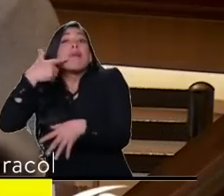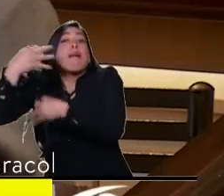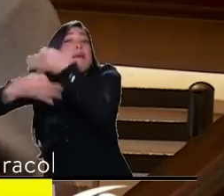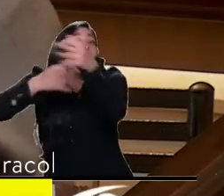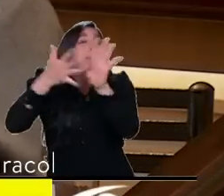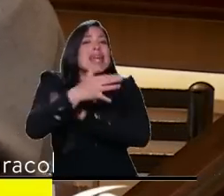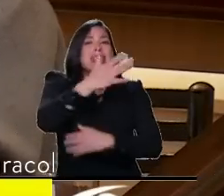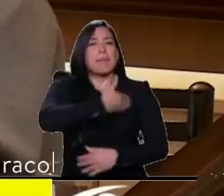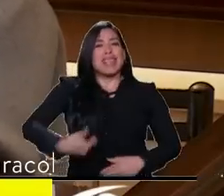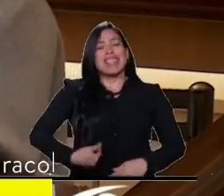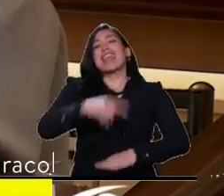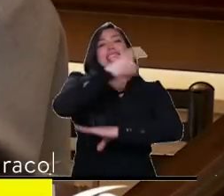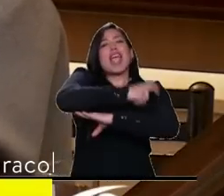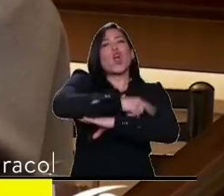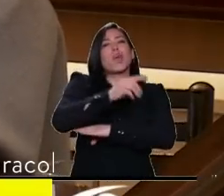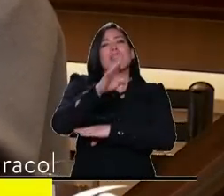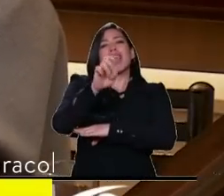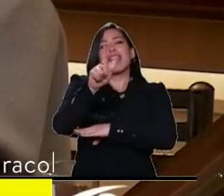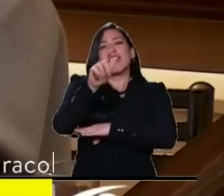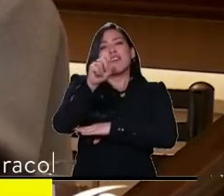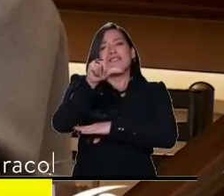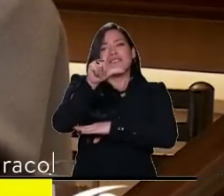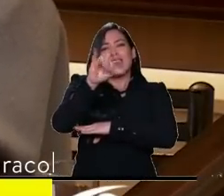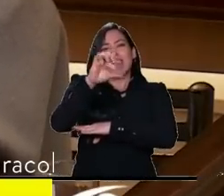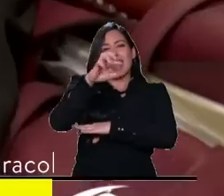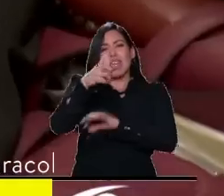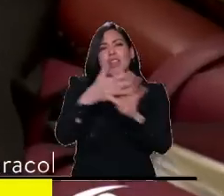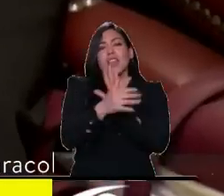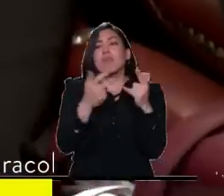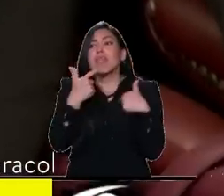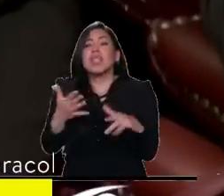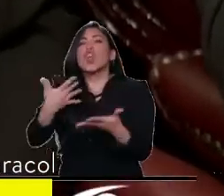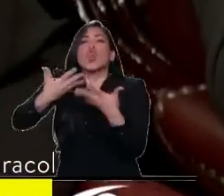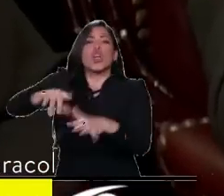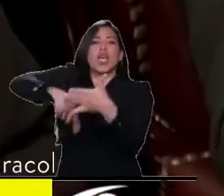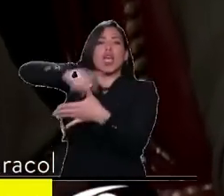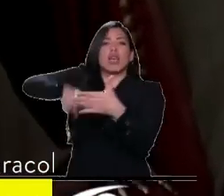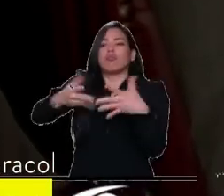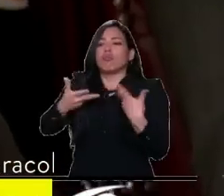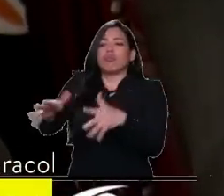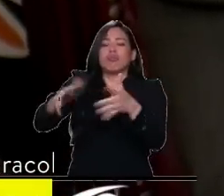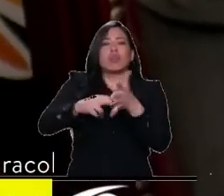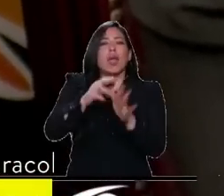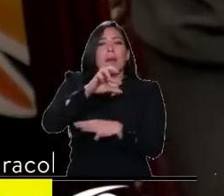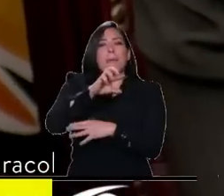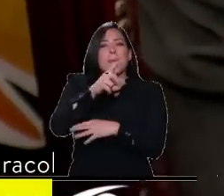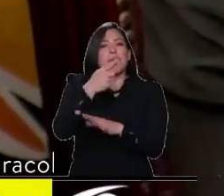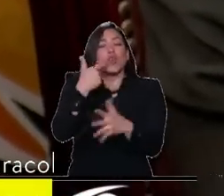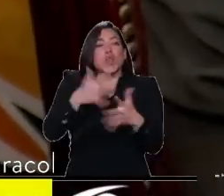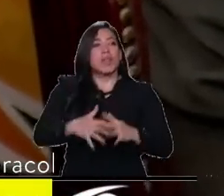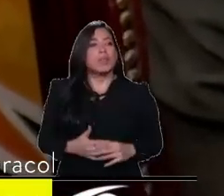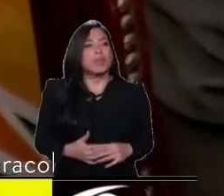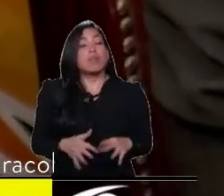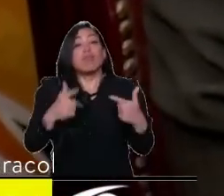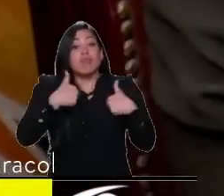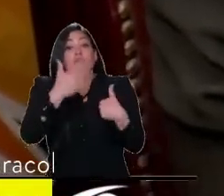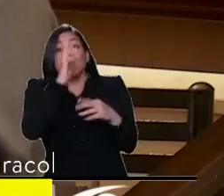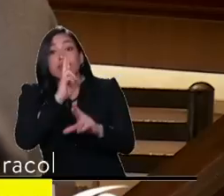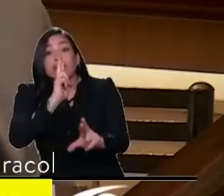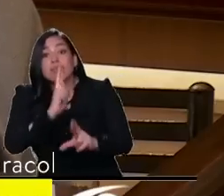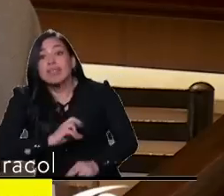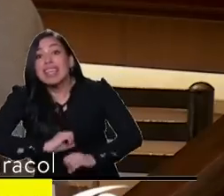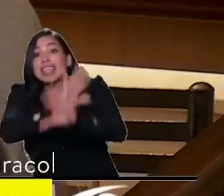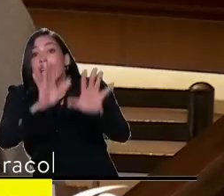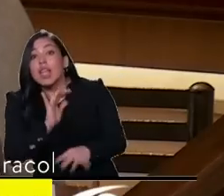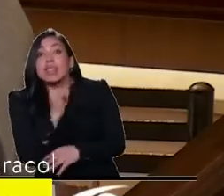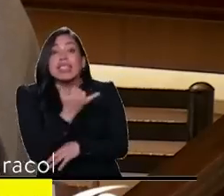presidente de Ecopetrol, Felipe Bayón, se va precisamente porque no quiso firmar estos contratos con PVDSA? Yo quisiera que nos aclarara si eso